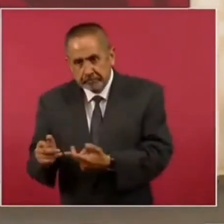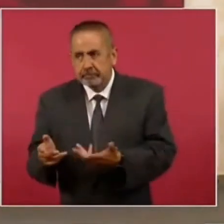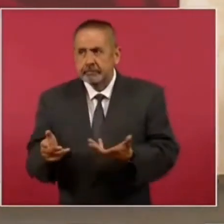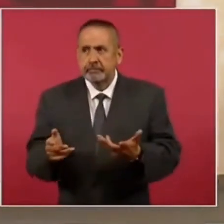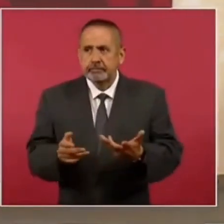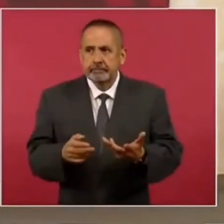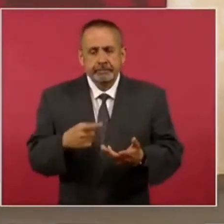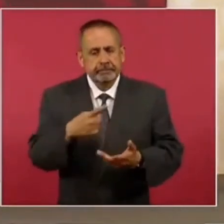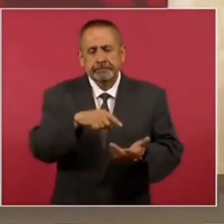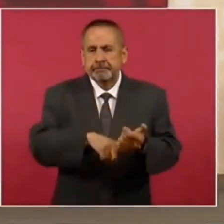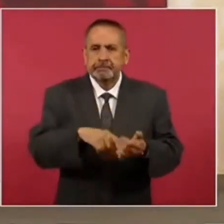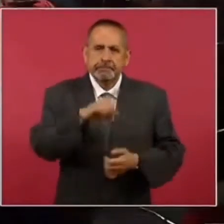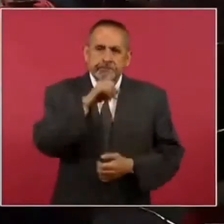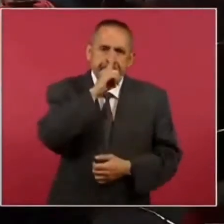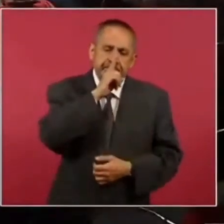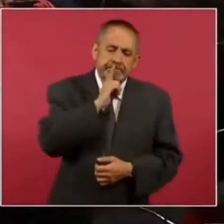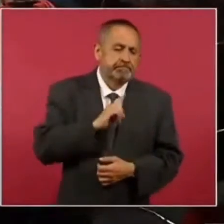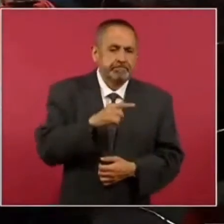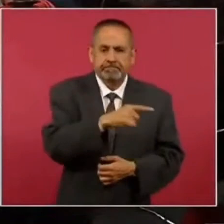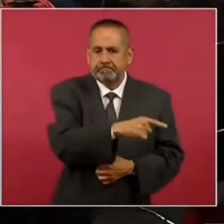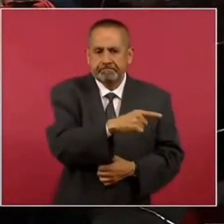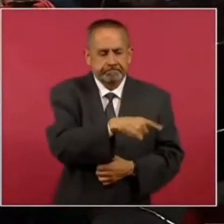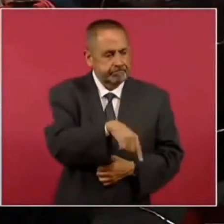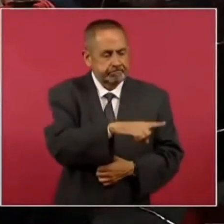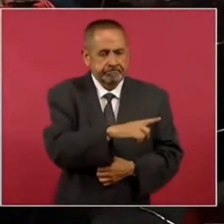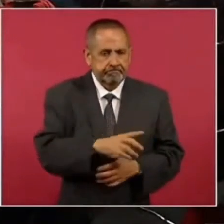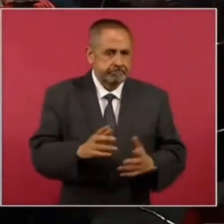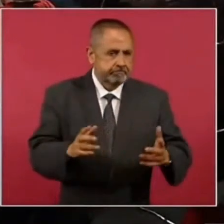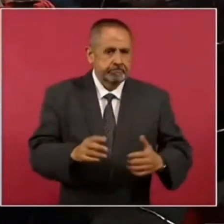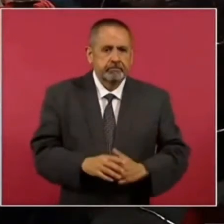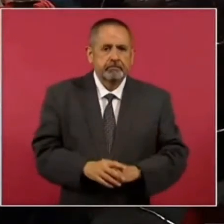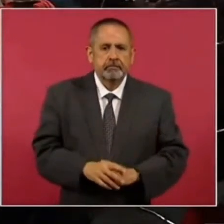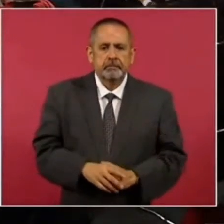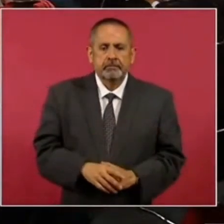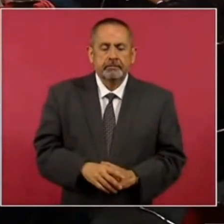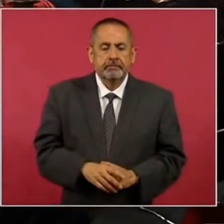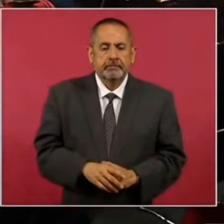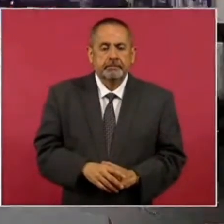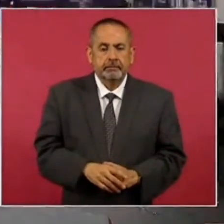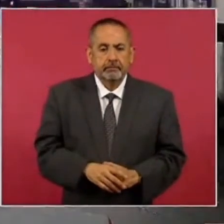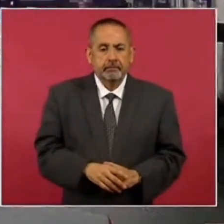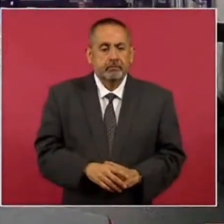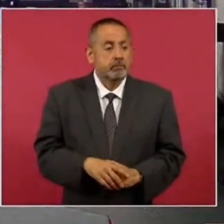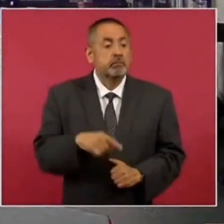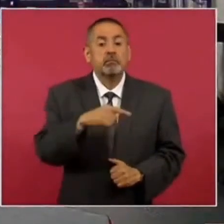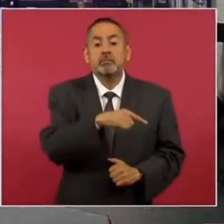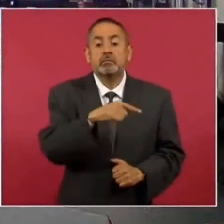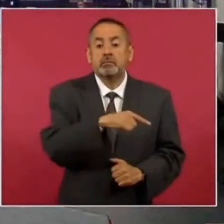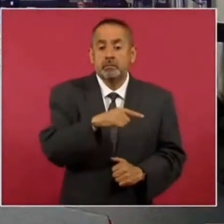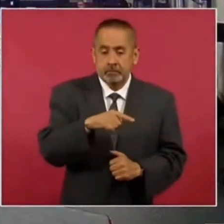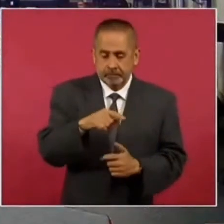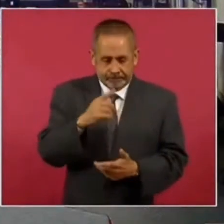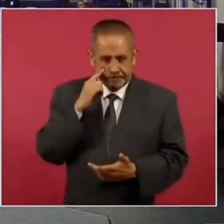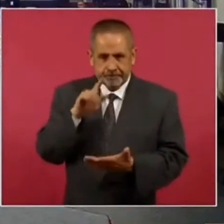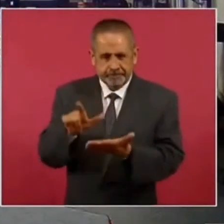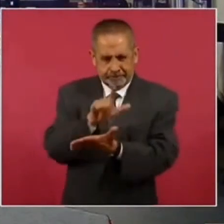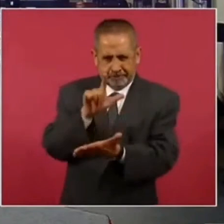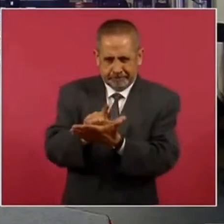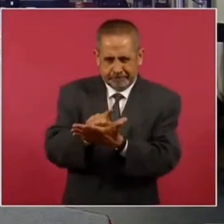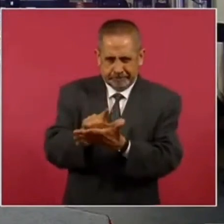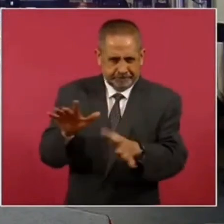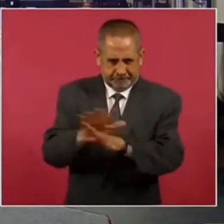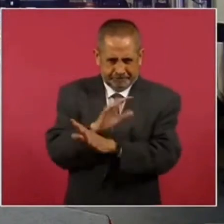Fue una mentira. Eso sí, para aprobar la reforma energética,